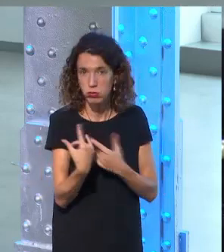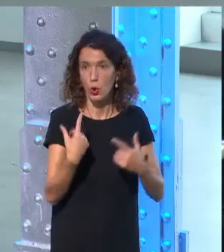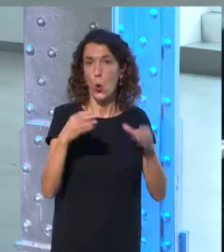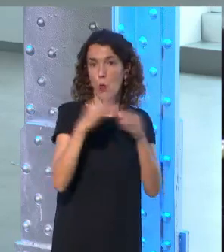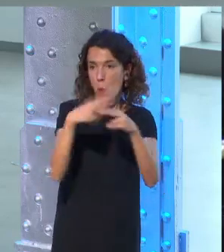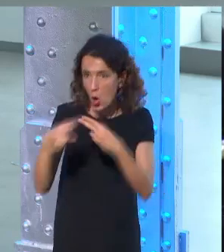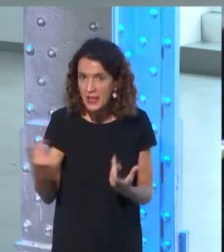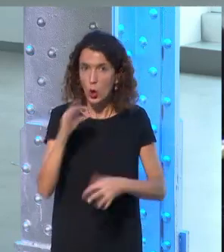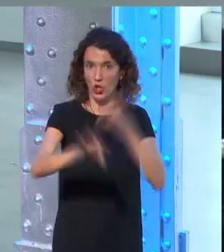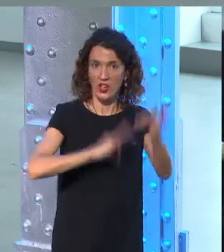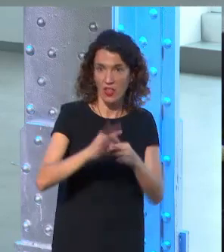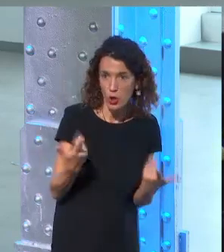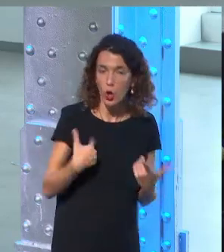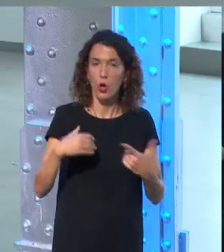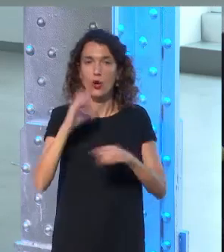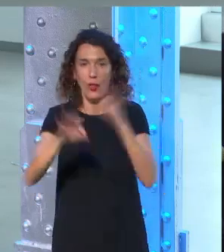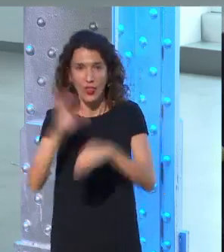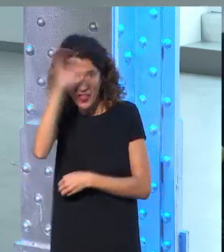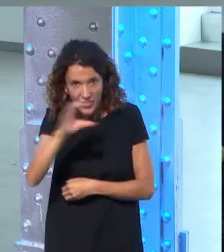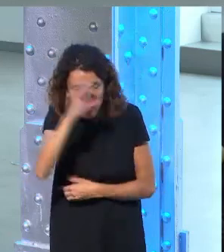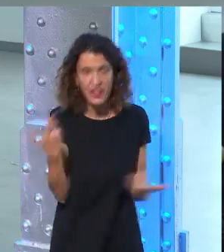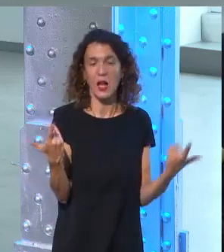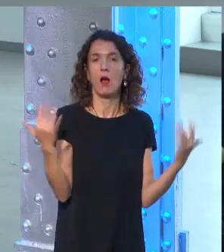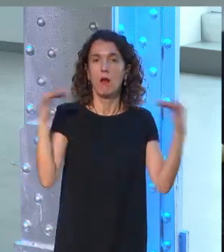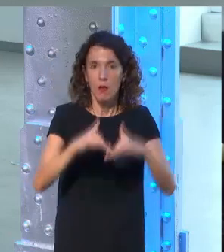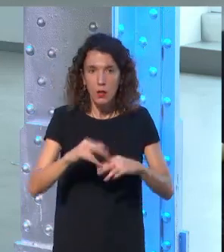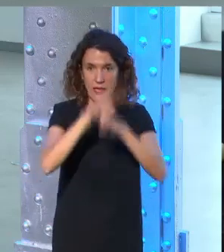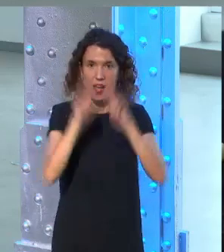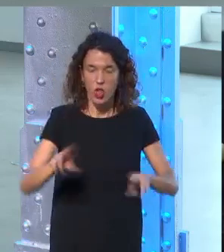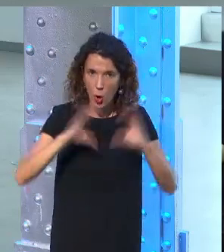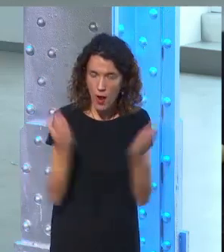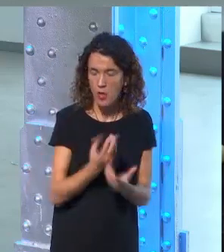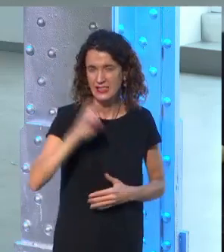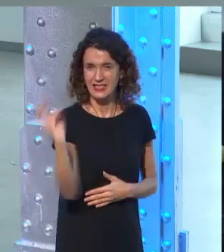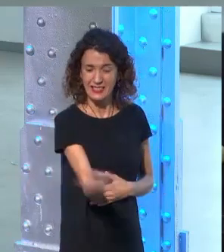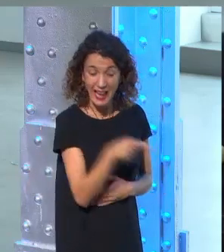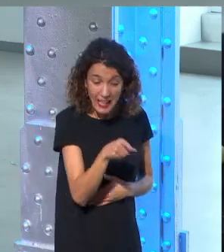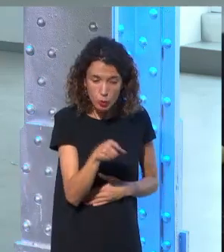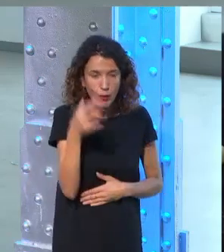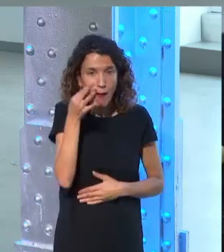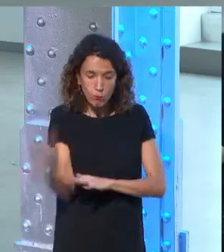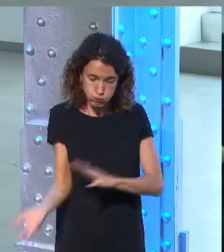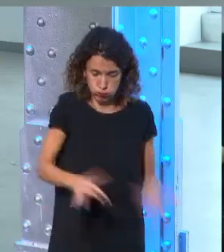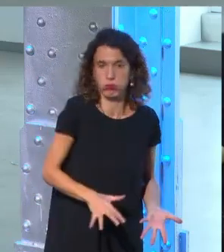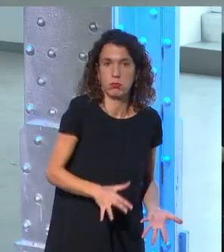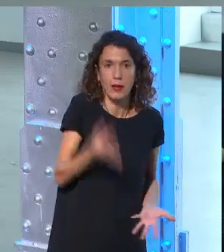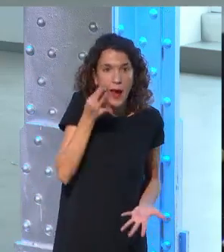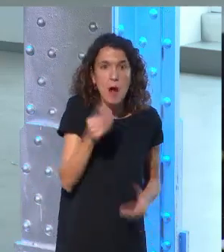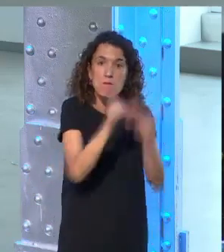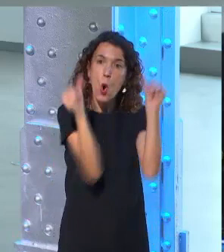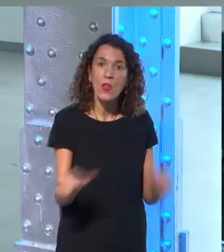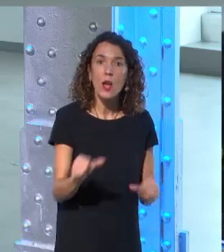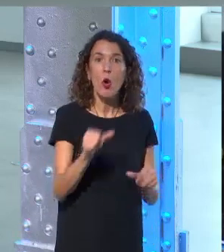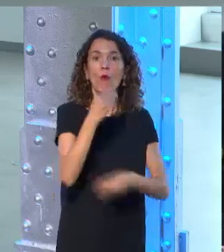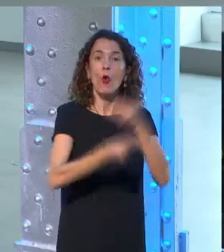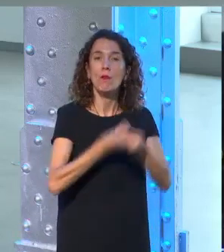partidos políticos, organizaciones científicas, paneles internacionales, y eso necesita ser plasmado, ¿no?, de alguna manera en un modelo y en